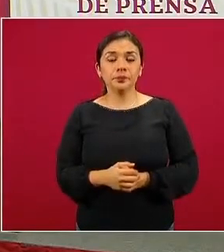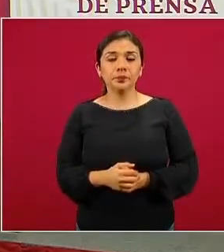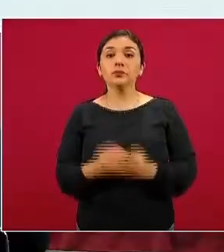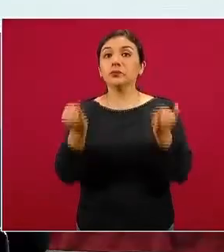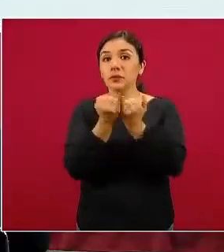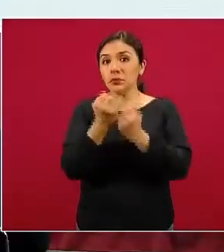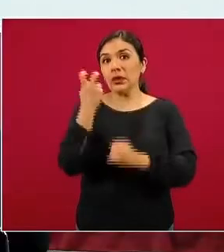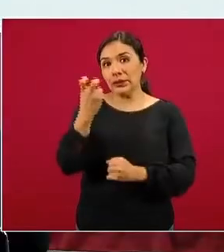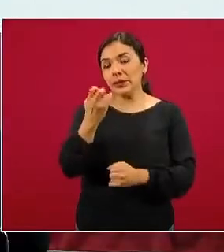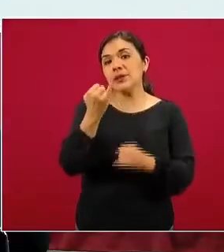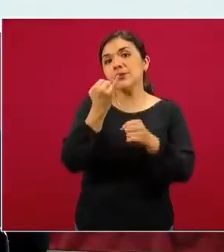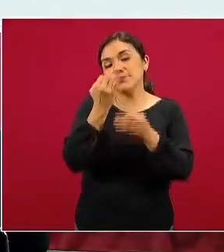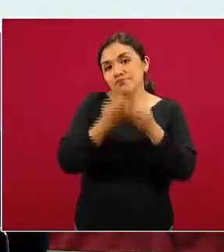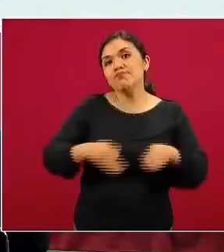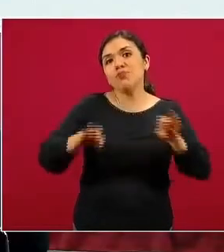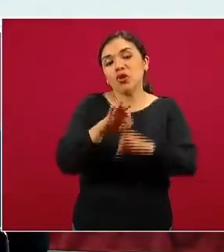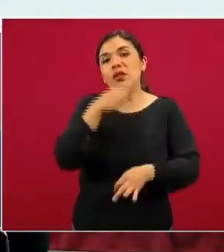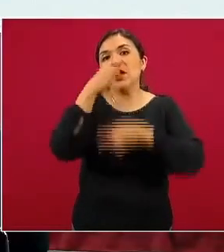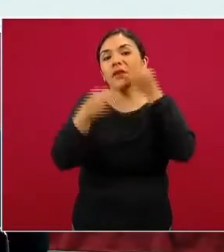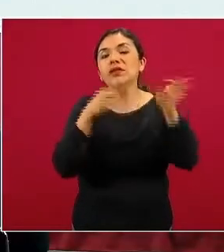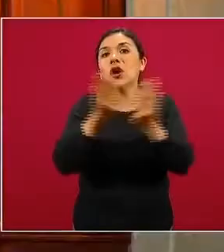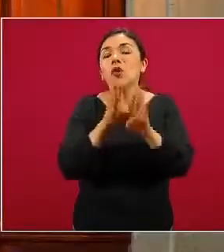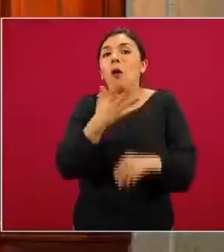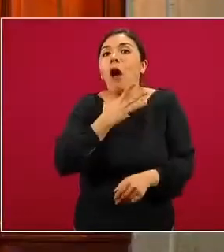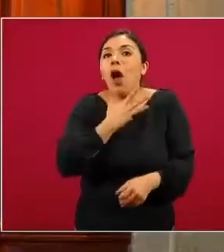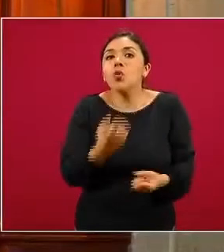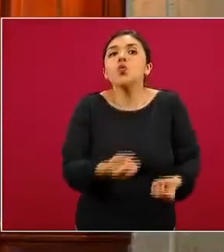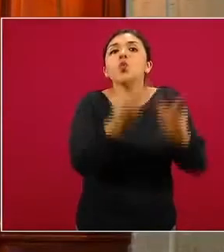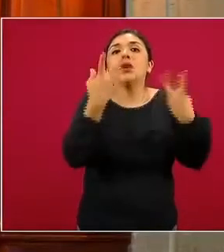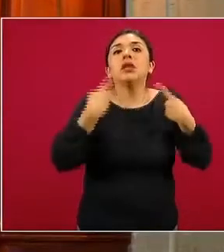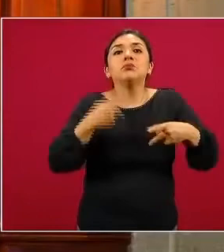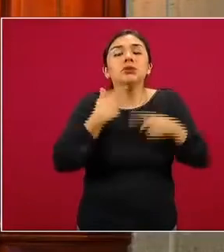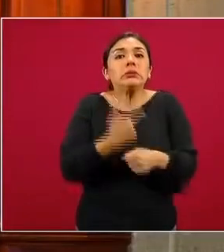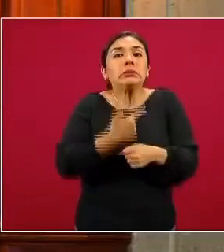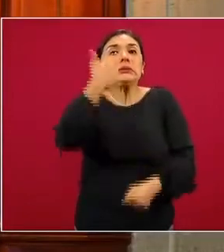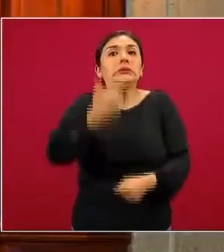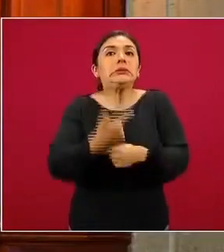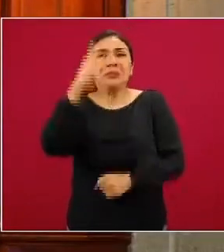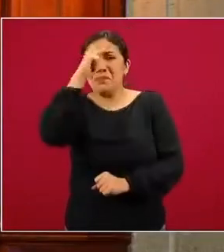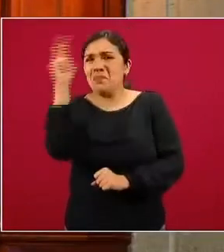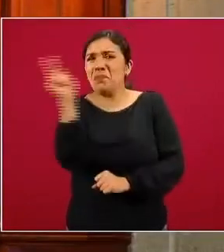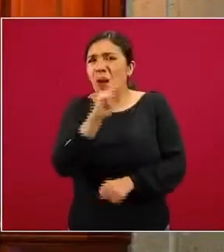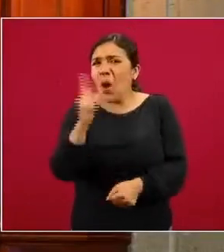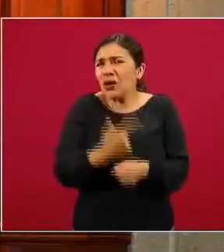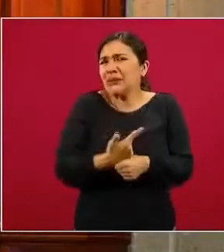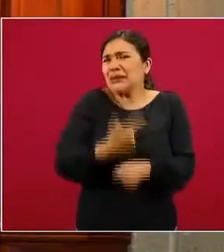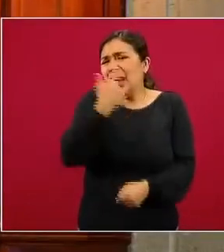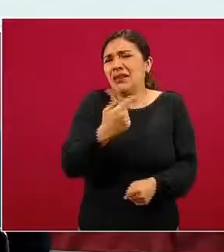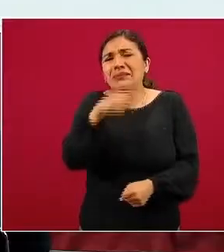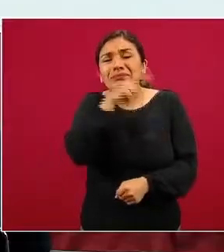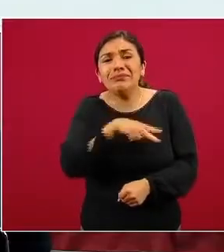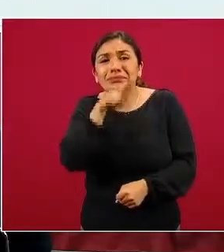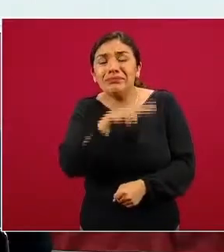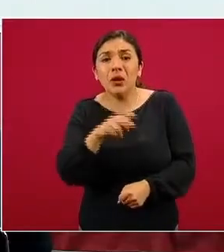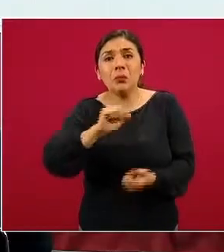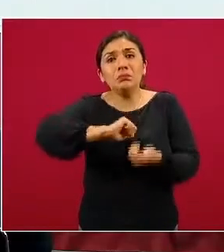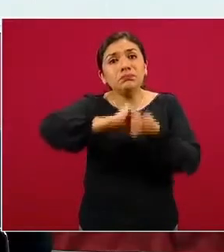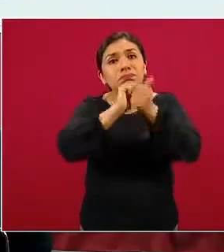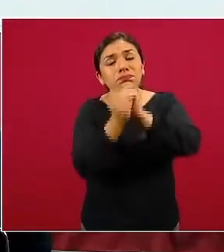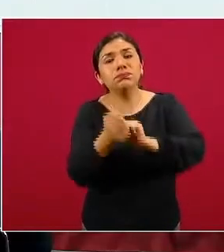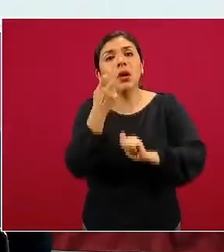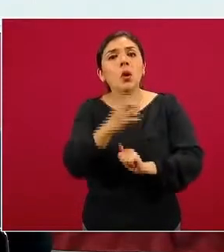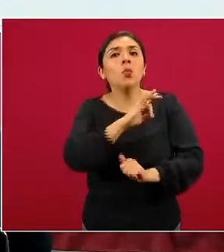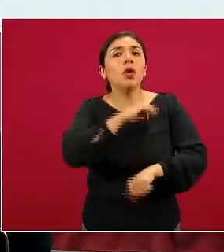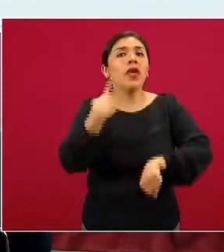importante porque habla precisamente de las personas que tienen las peores complicaciones o que en su momento desarrollan